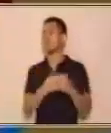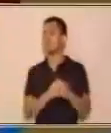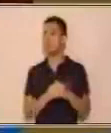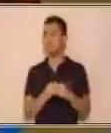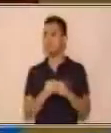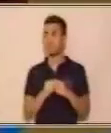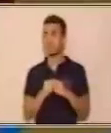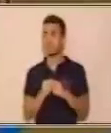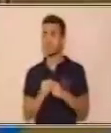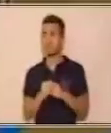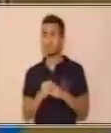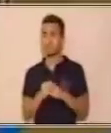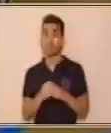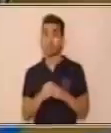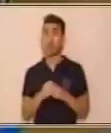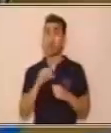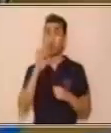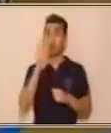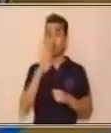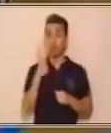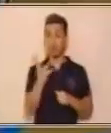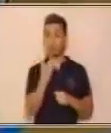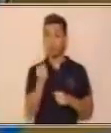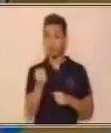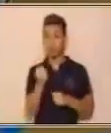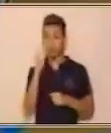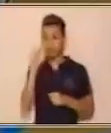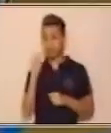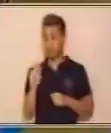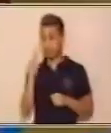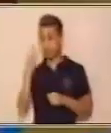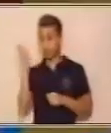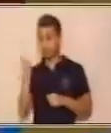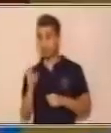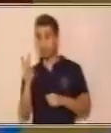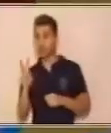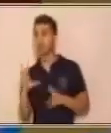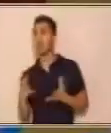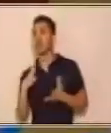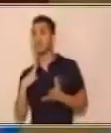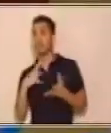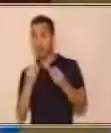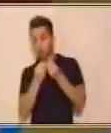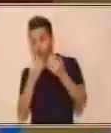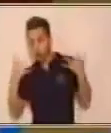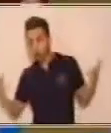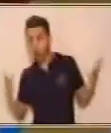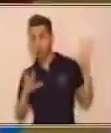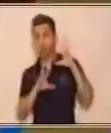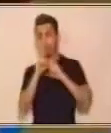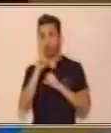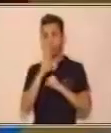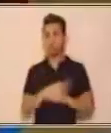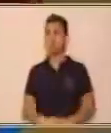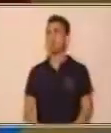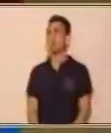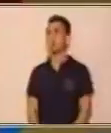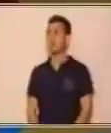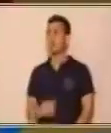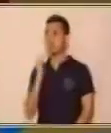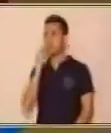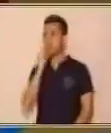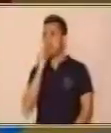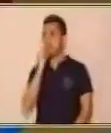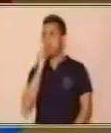puedo decir que si divido 4 enteros dentro de un tercio, obtengo como resultado 12. Ahora veamos cómo lo